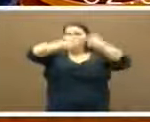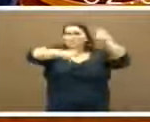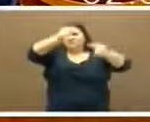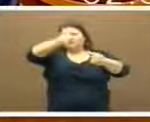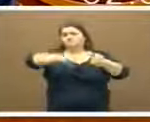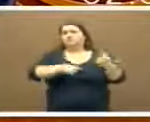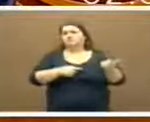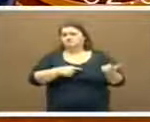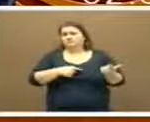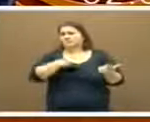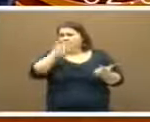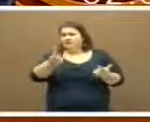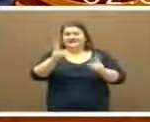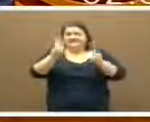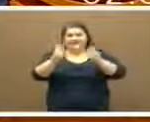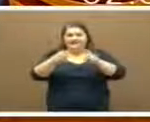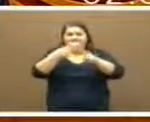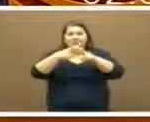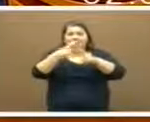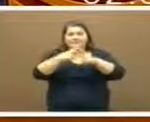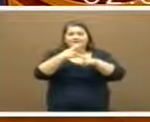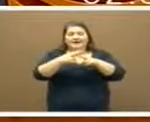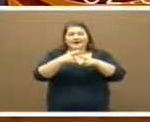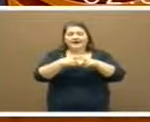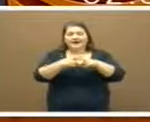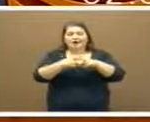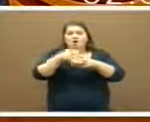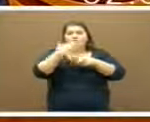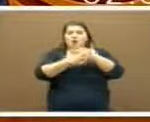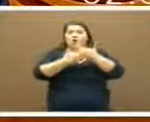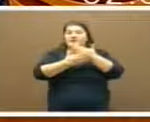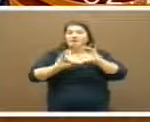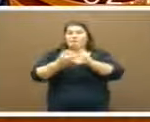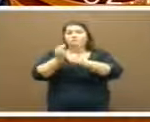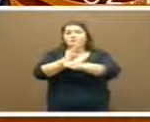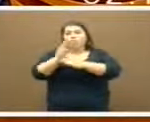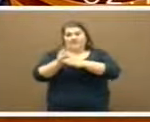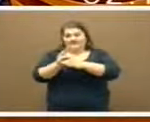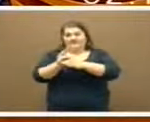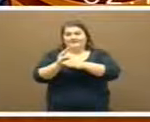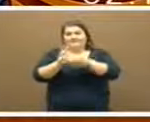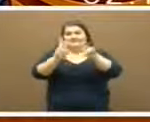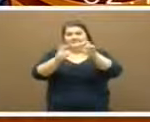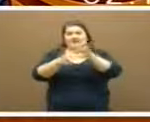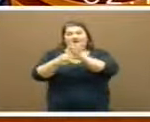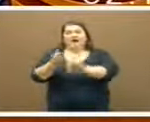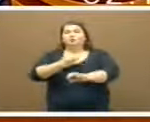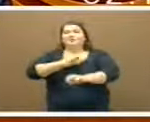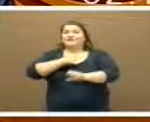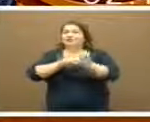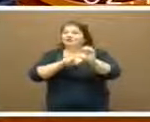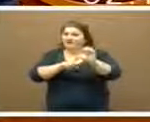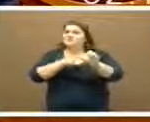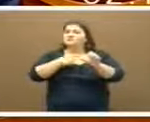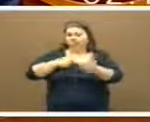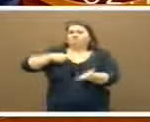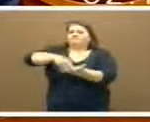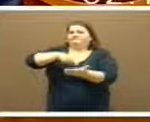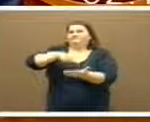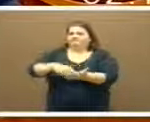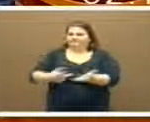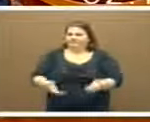lo que corresponden a las políticas de el Gobierno del Partido Popular con respecto a los ayuntamientos extremeños. Y